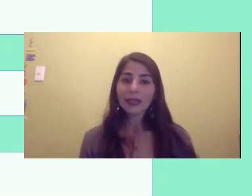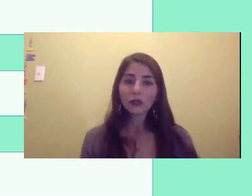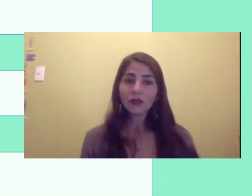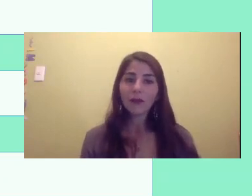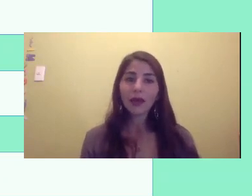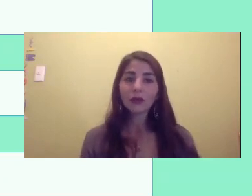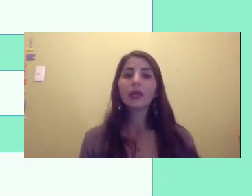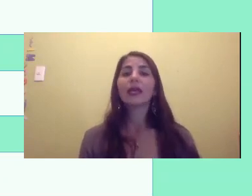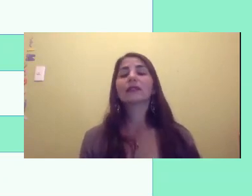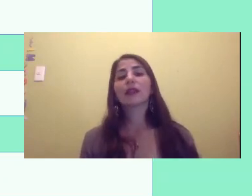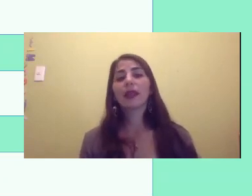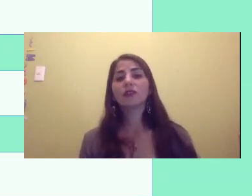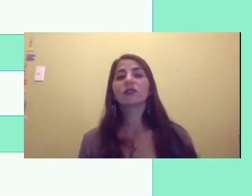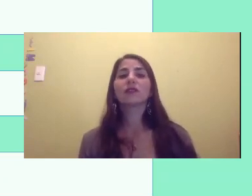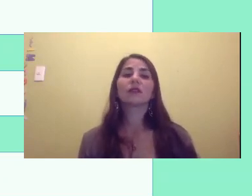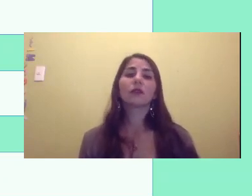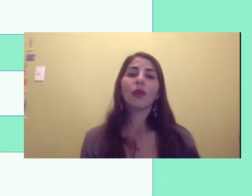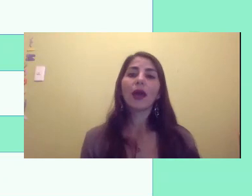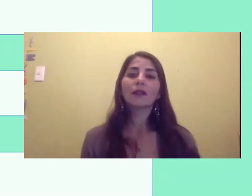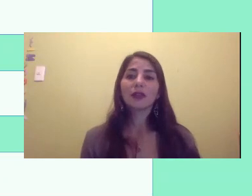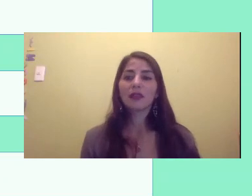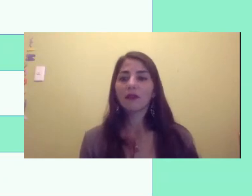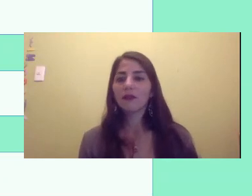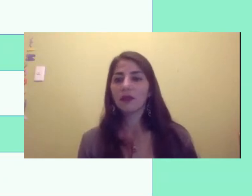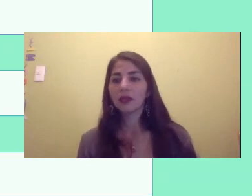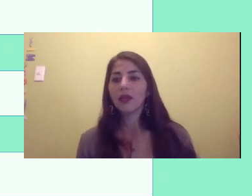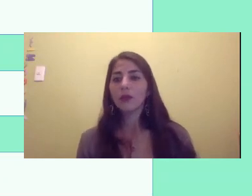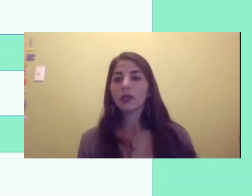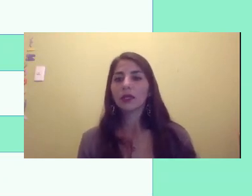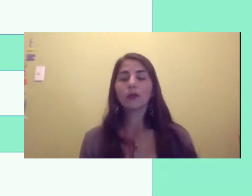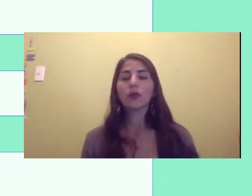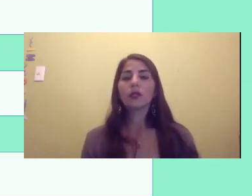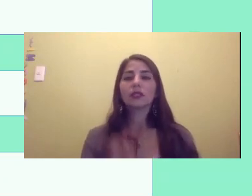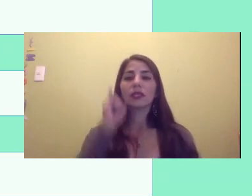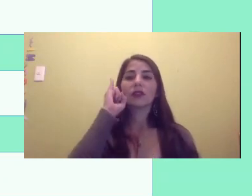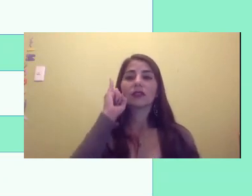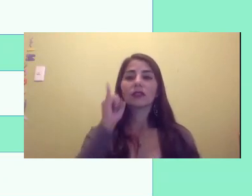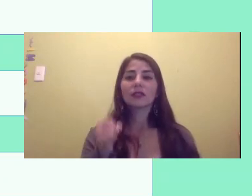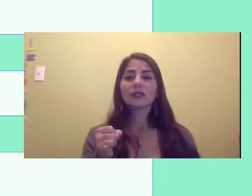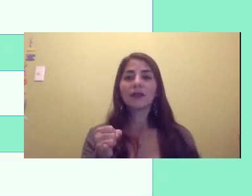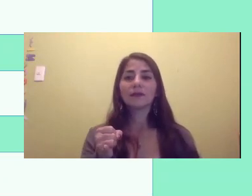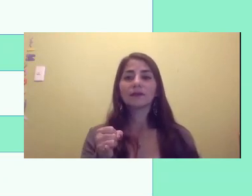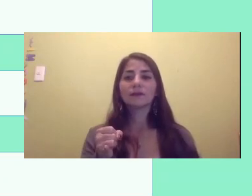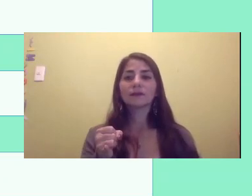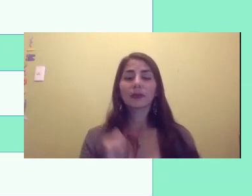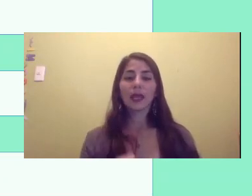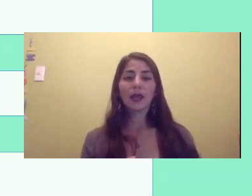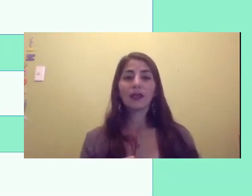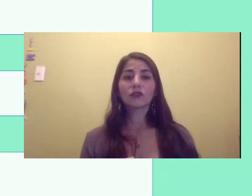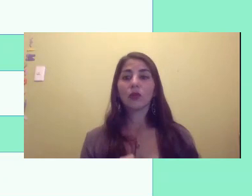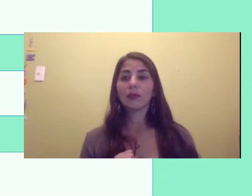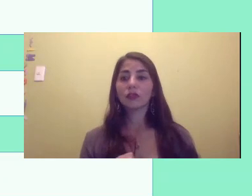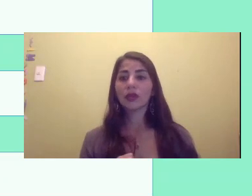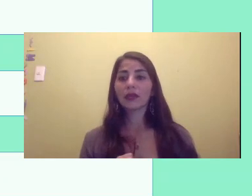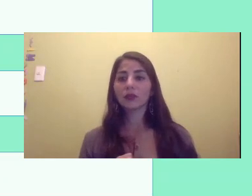si el movimiento de la mano es recto, si es circular, si es de vaivén. Por ejemplo, si quiero decir sí,